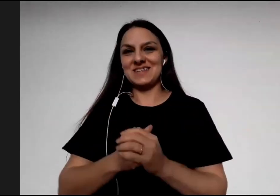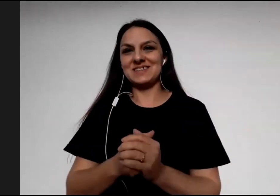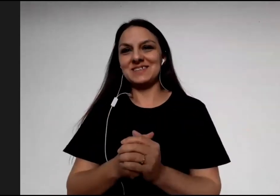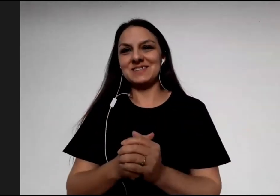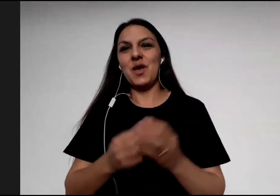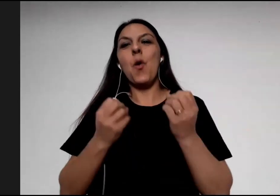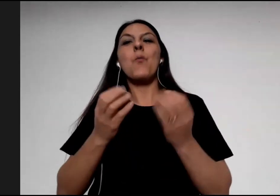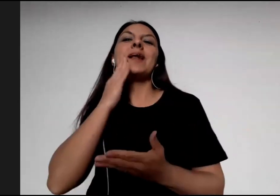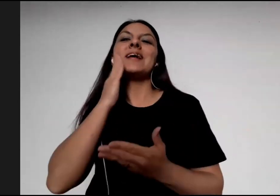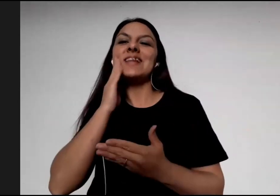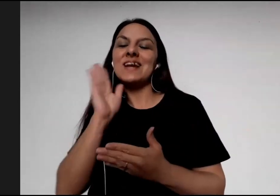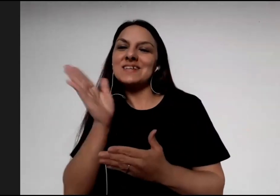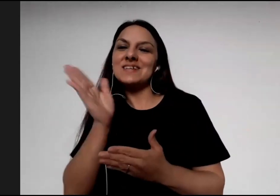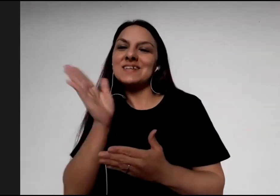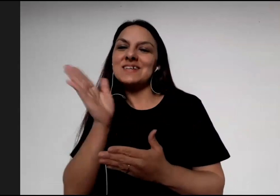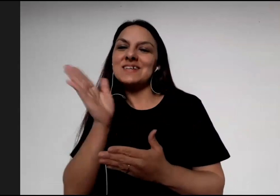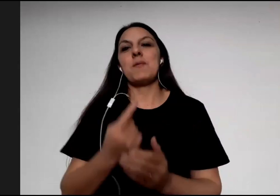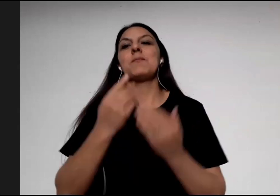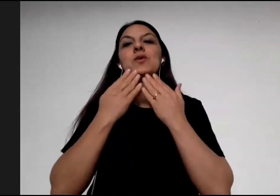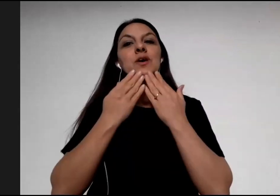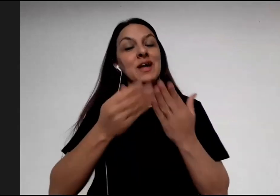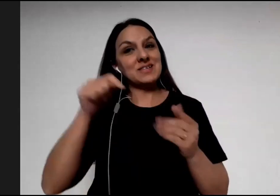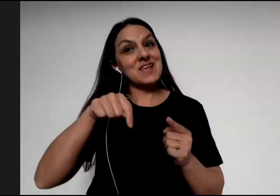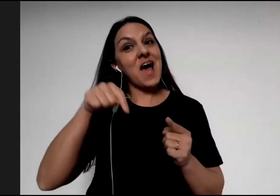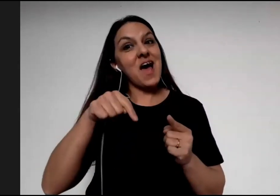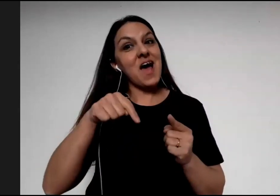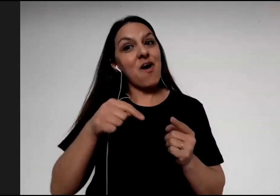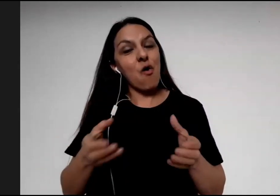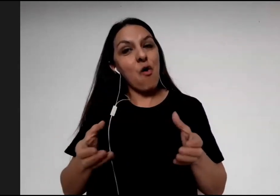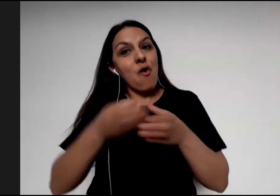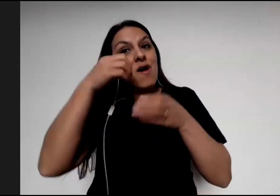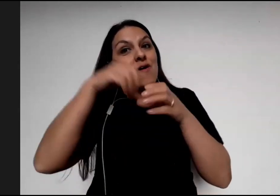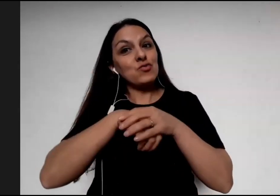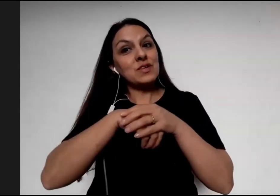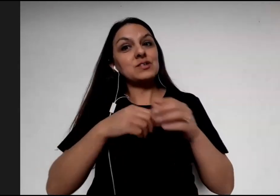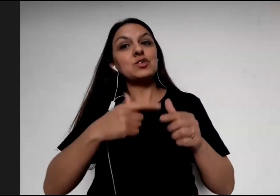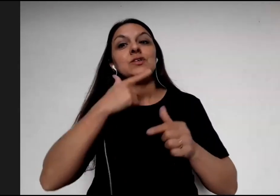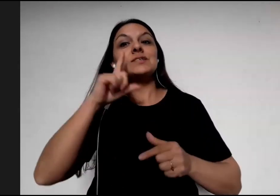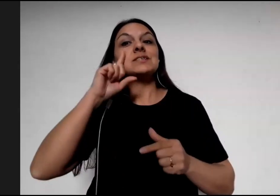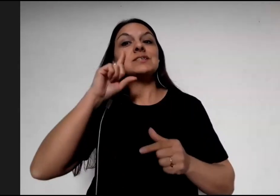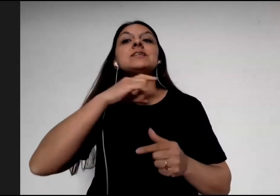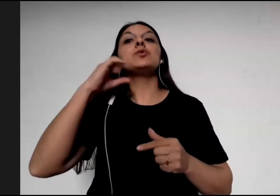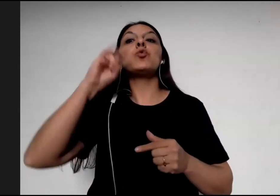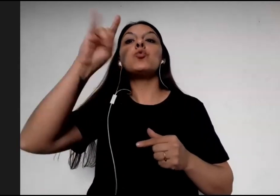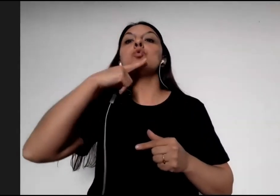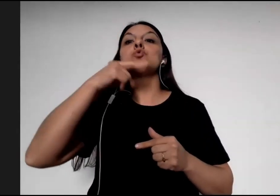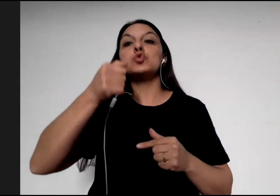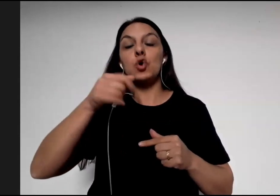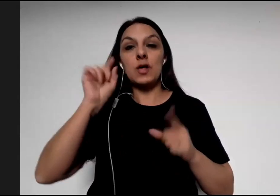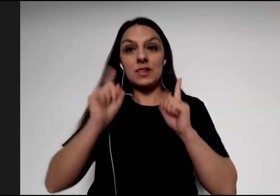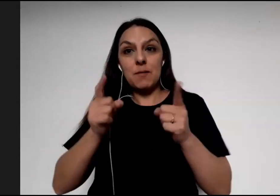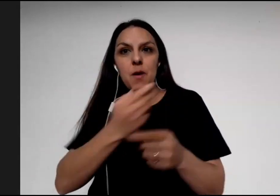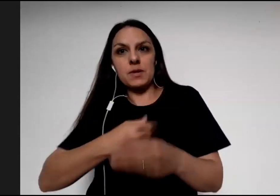Quiero agradecer en este momento a la Fundación Sijuso y a su presidente, el doctor Marcelo Fioranelli,